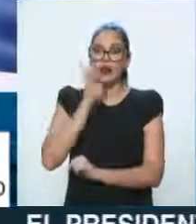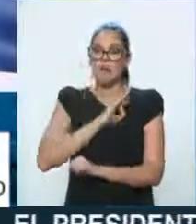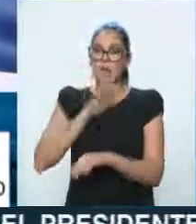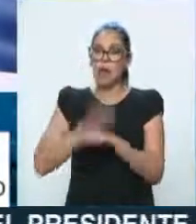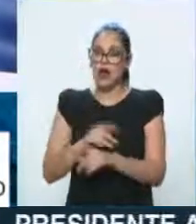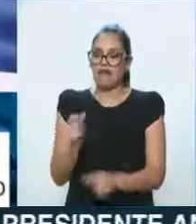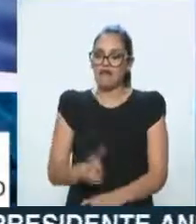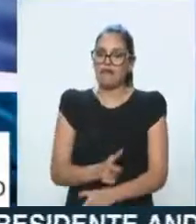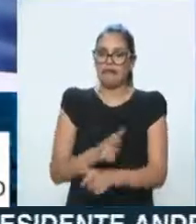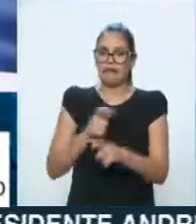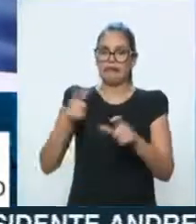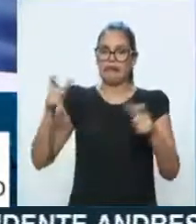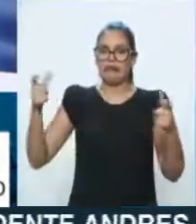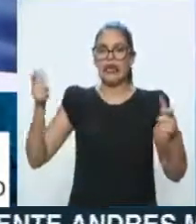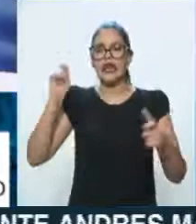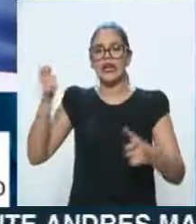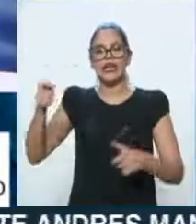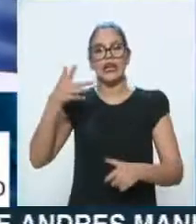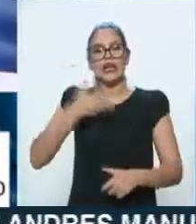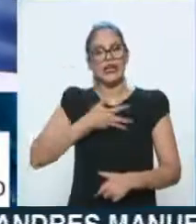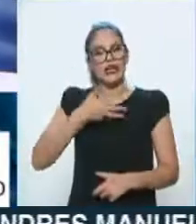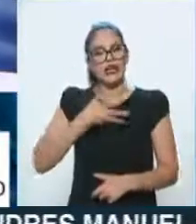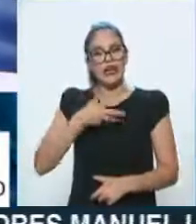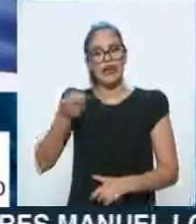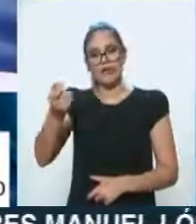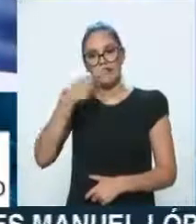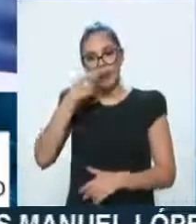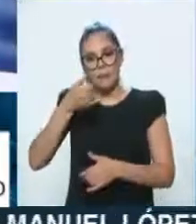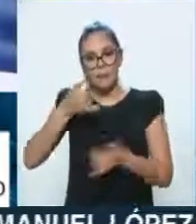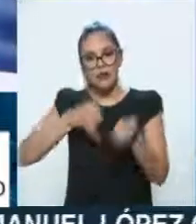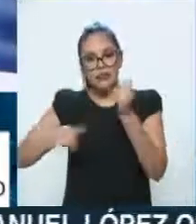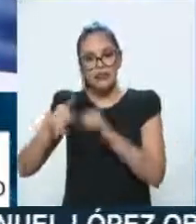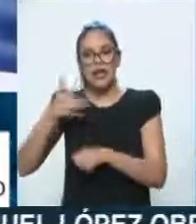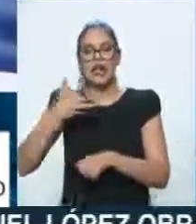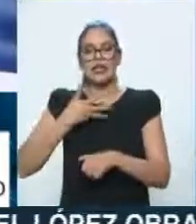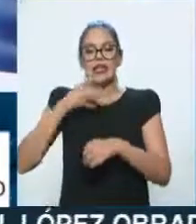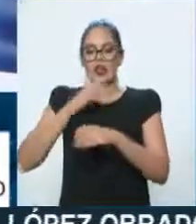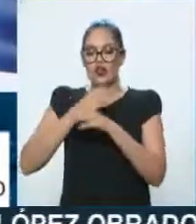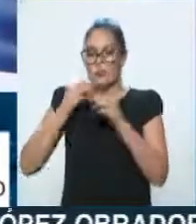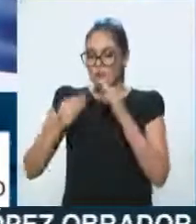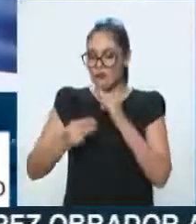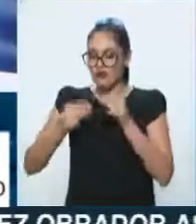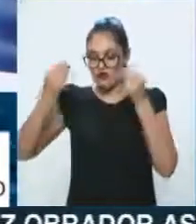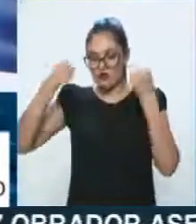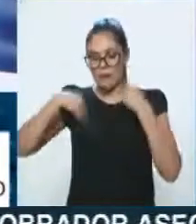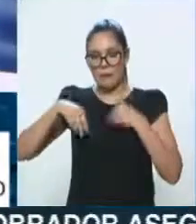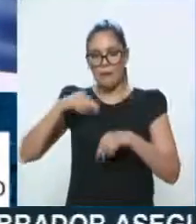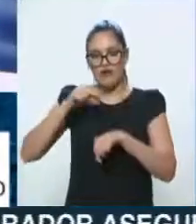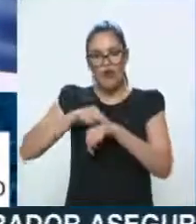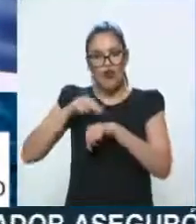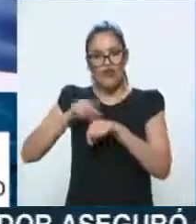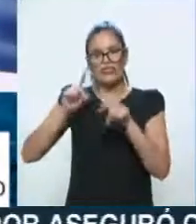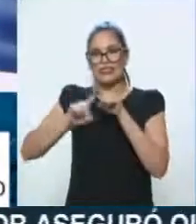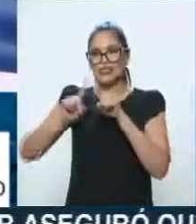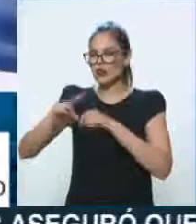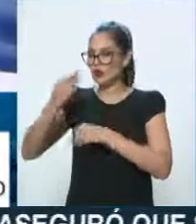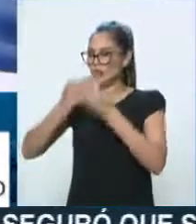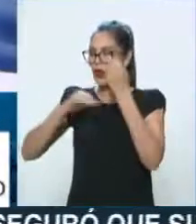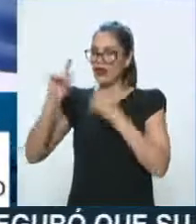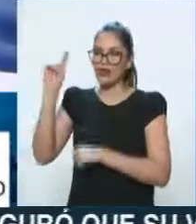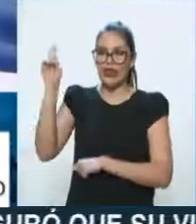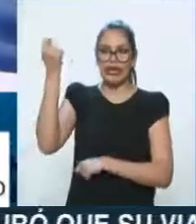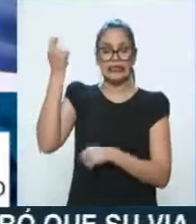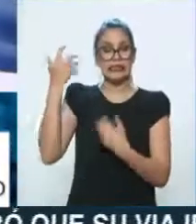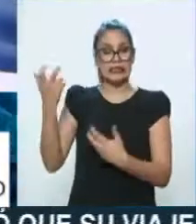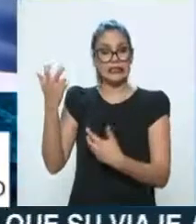de los sectores del futuro, el sector farmacéutico, el sector de equipo médico y todo lo que viene siendo manufactura avanzada y alta